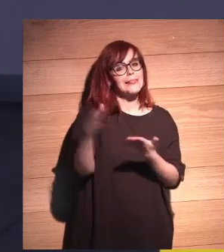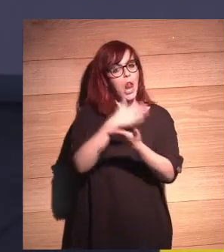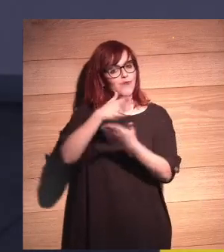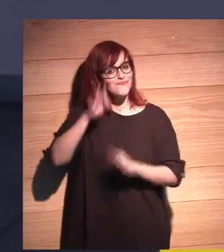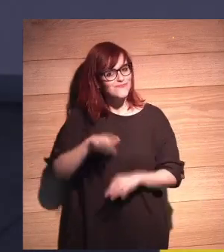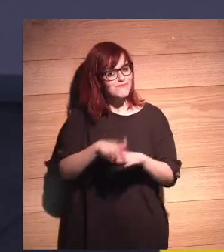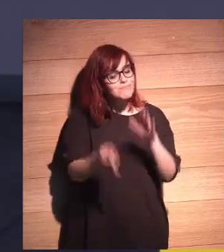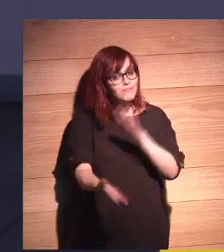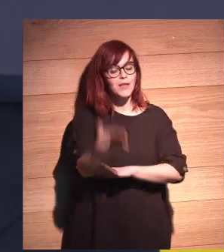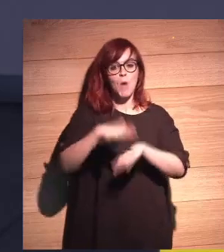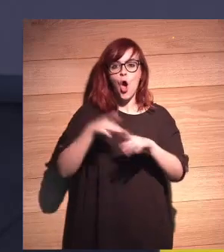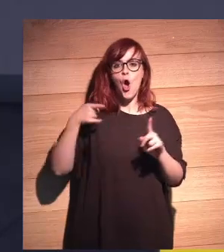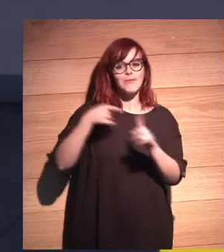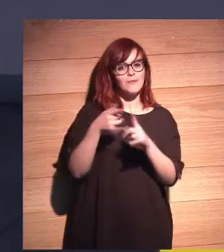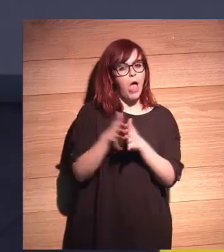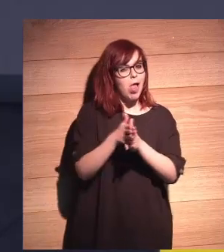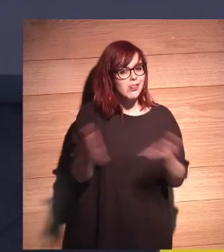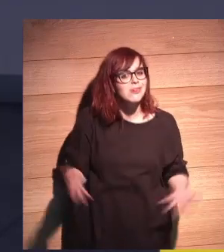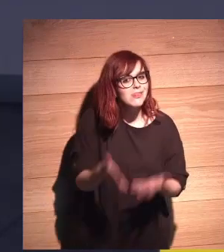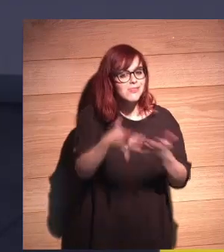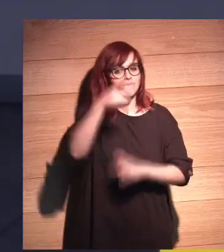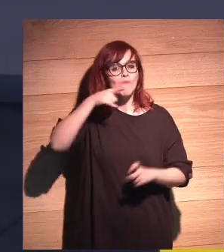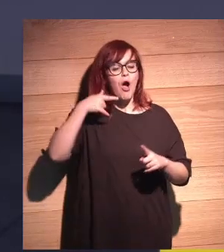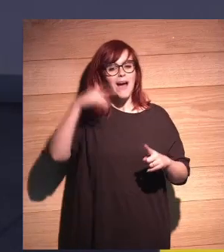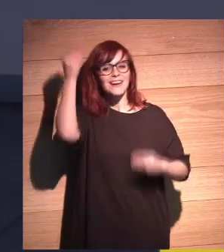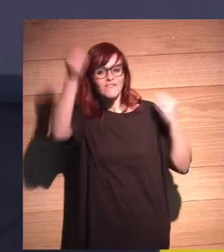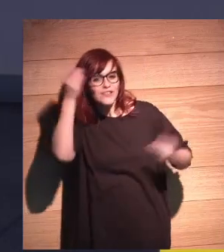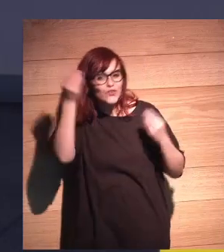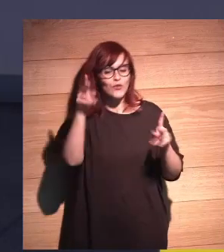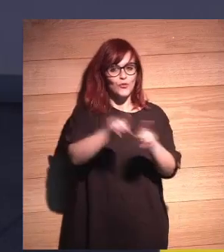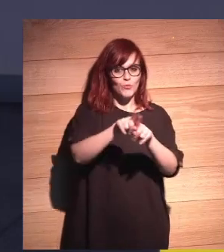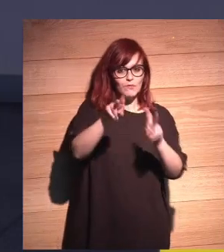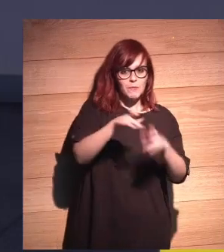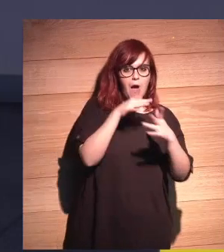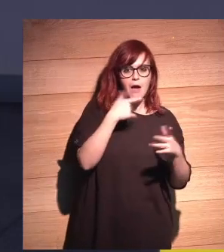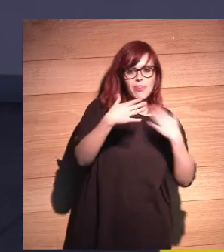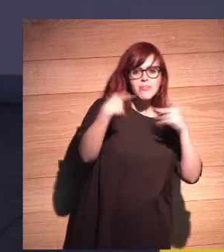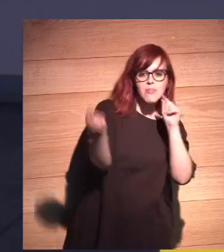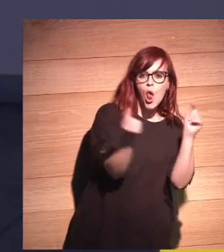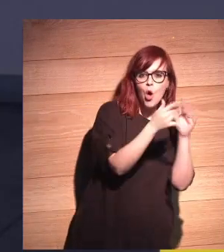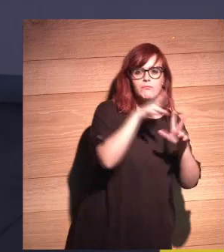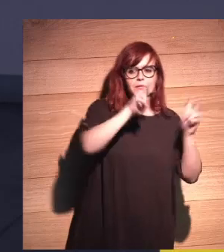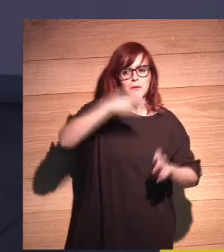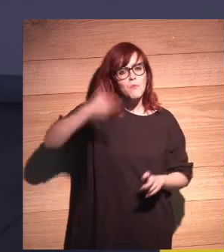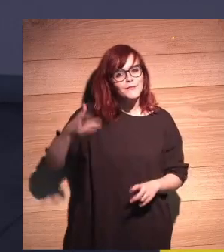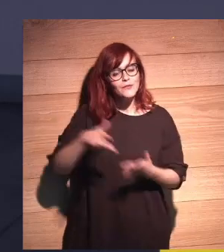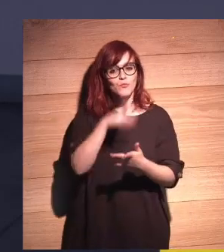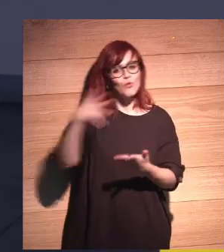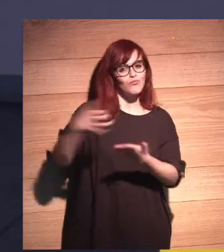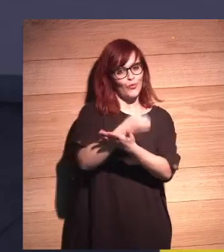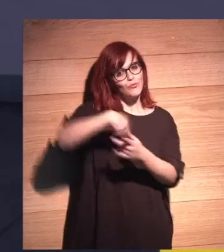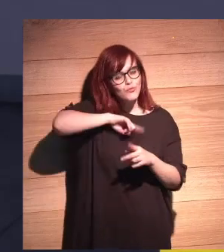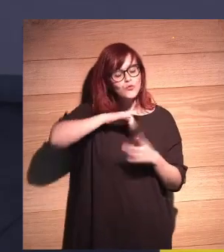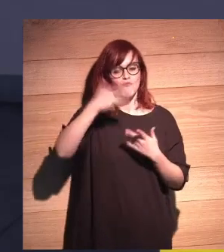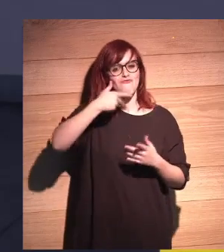para excitar la reflexión, para promover el diálogo sobre estas grandes cuestiones, para proporcionar un marco de